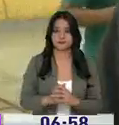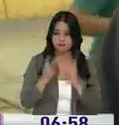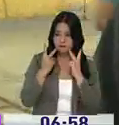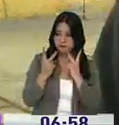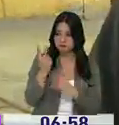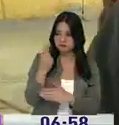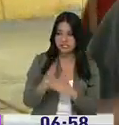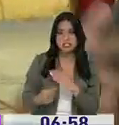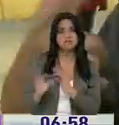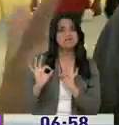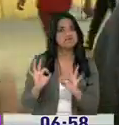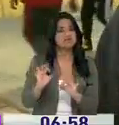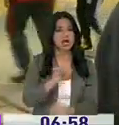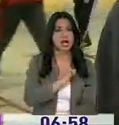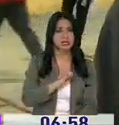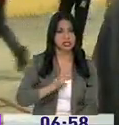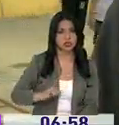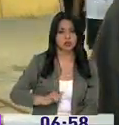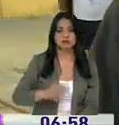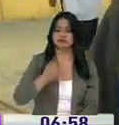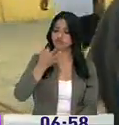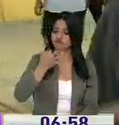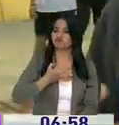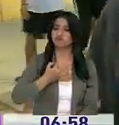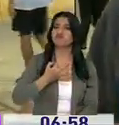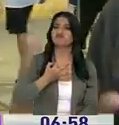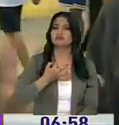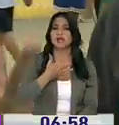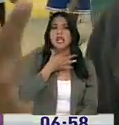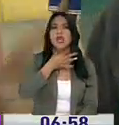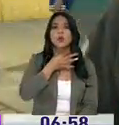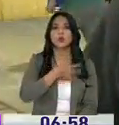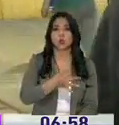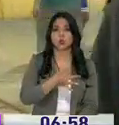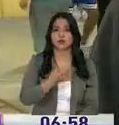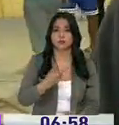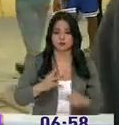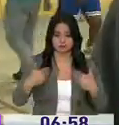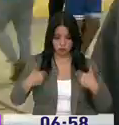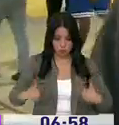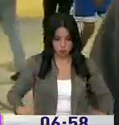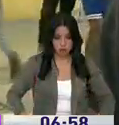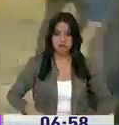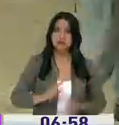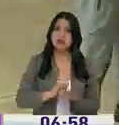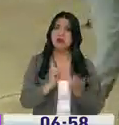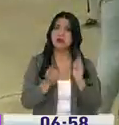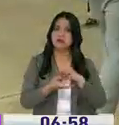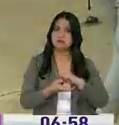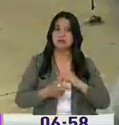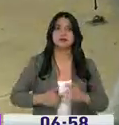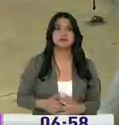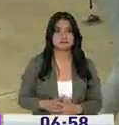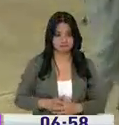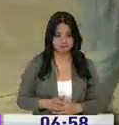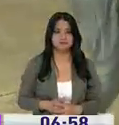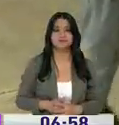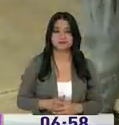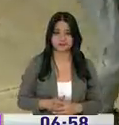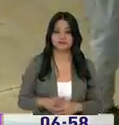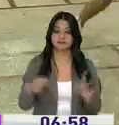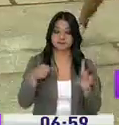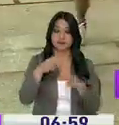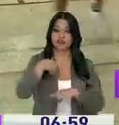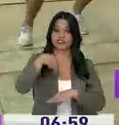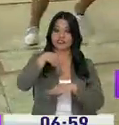mejor actitud, se le ve más disciplinado, hasta en su forma física ha cambiado bastante. Es que según nos dijeron los entendidos,